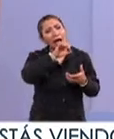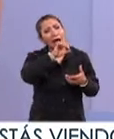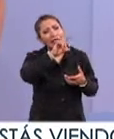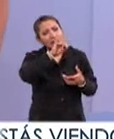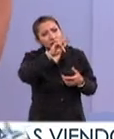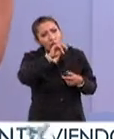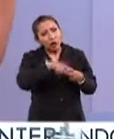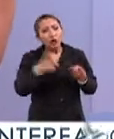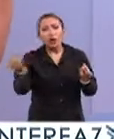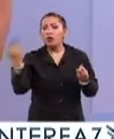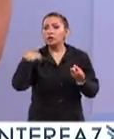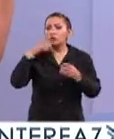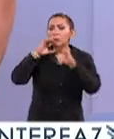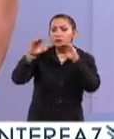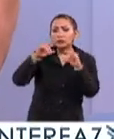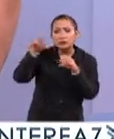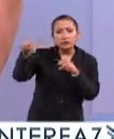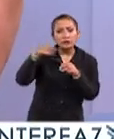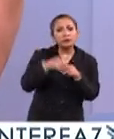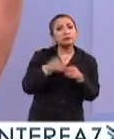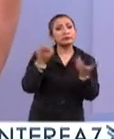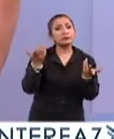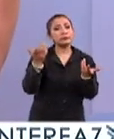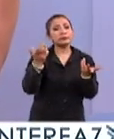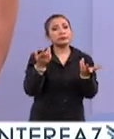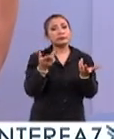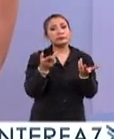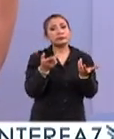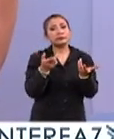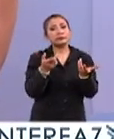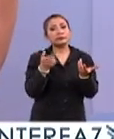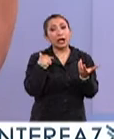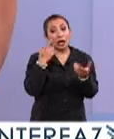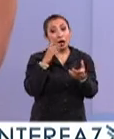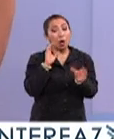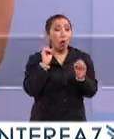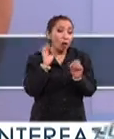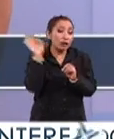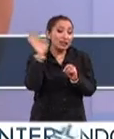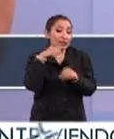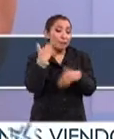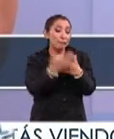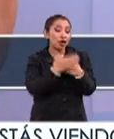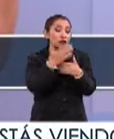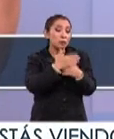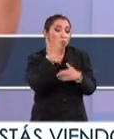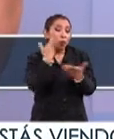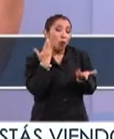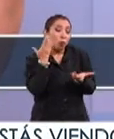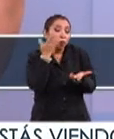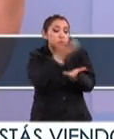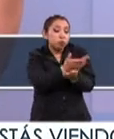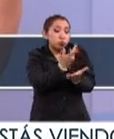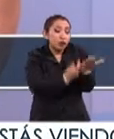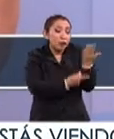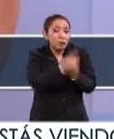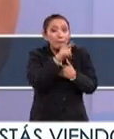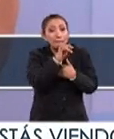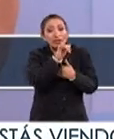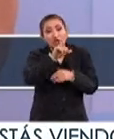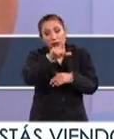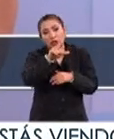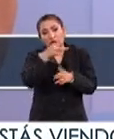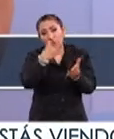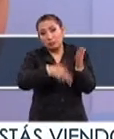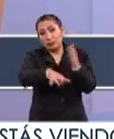editorial y en la parte de comunicación, a los que vayan a entrar en el próximo programa de Piso 16